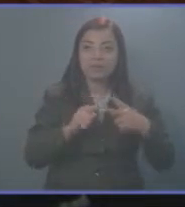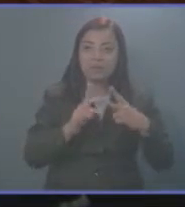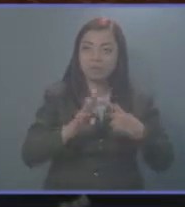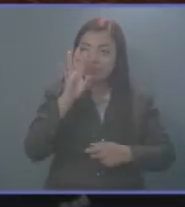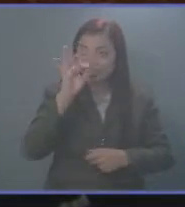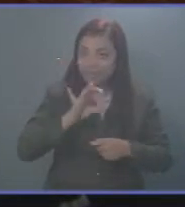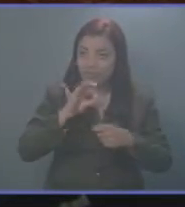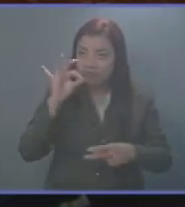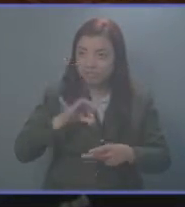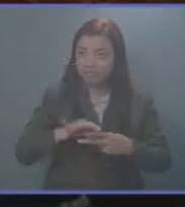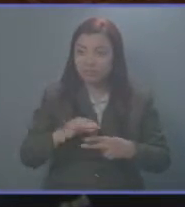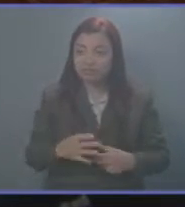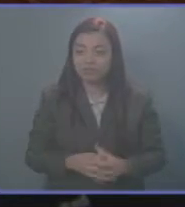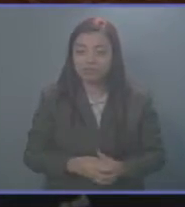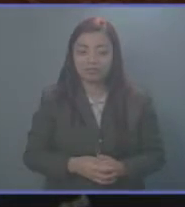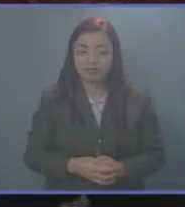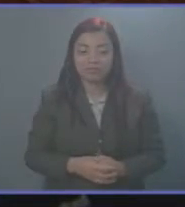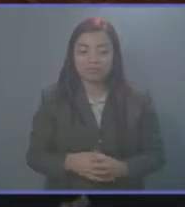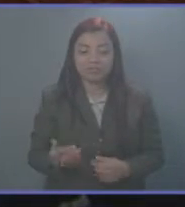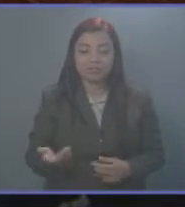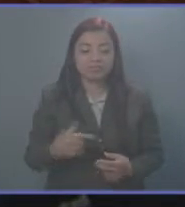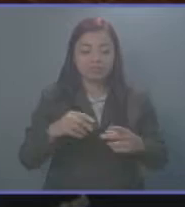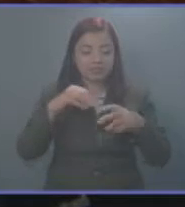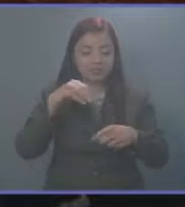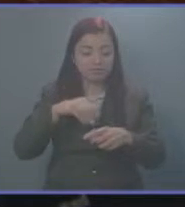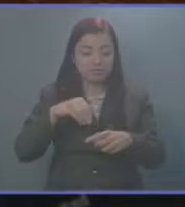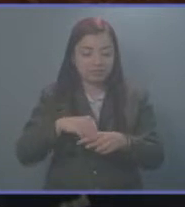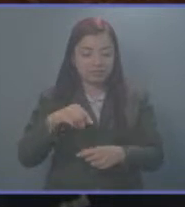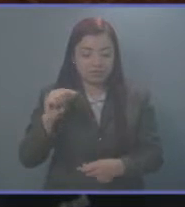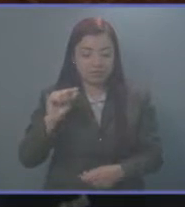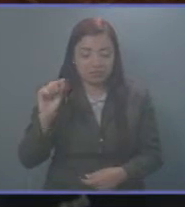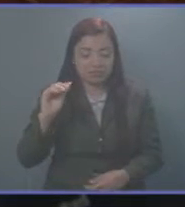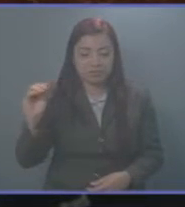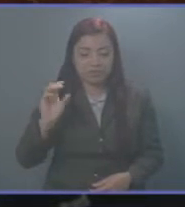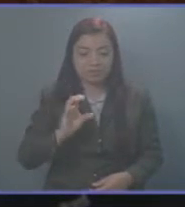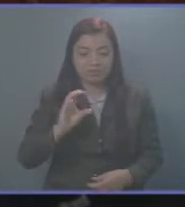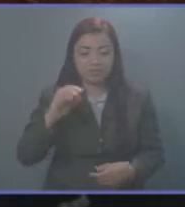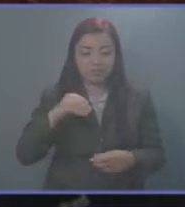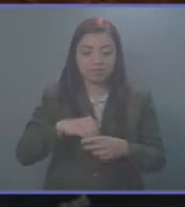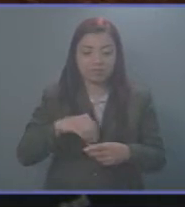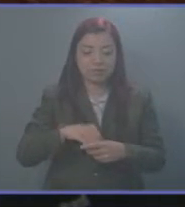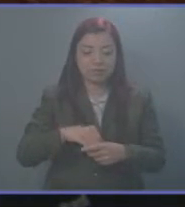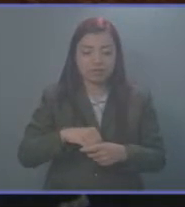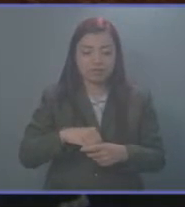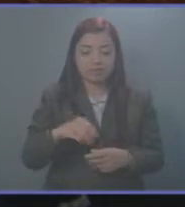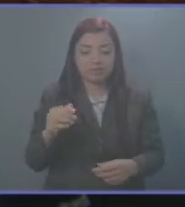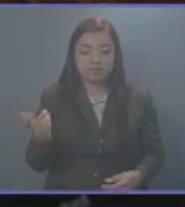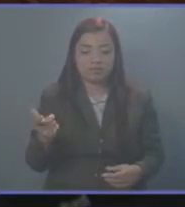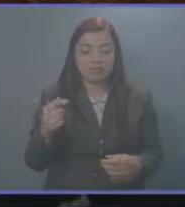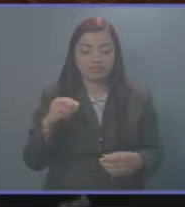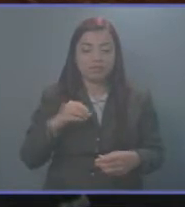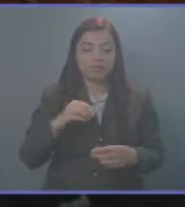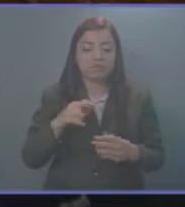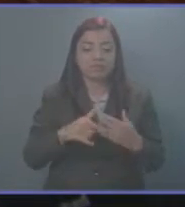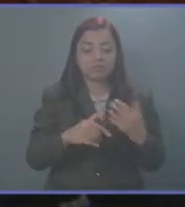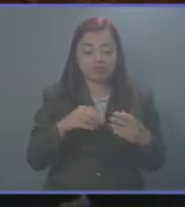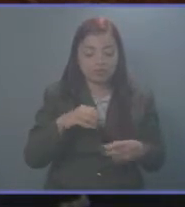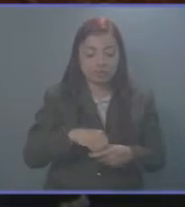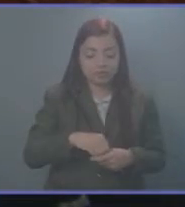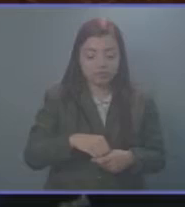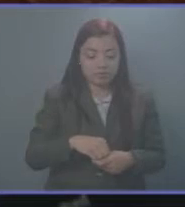votaciones un préstamo con el Banco Interamericano de Desarrollo para